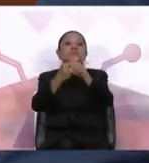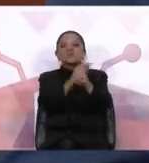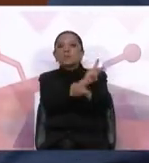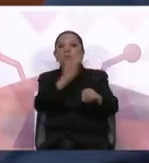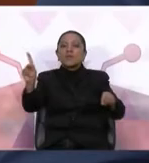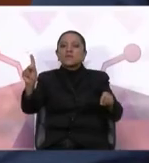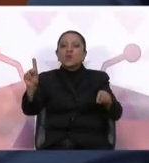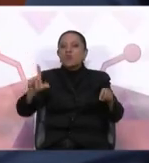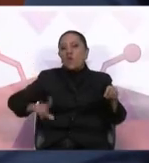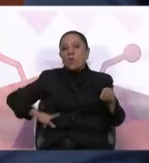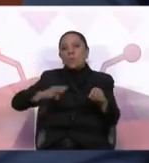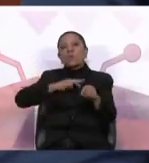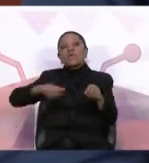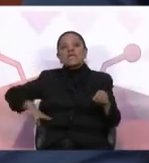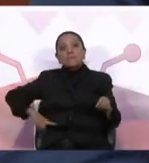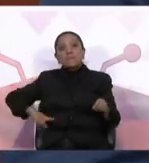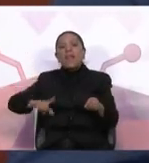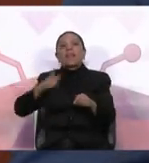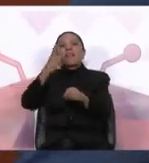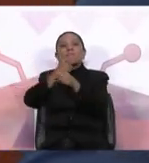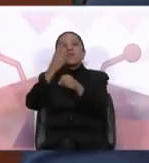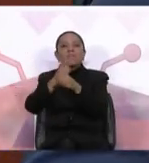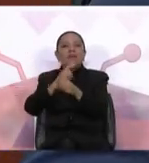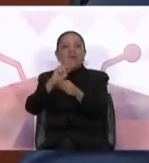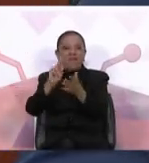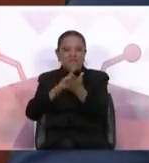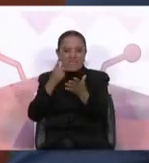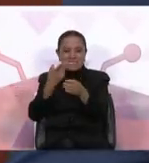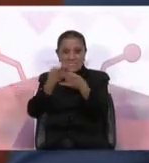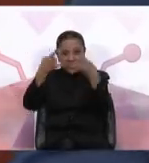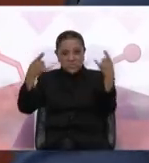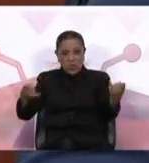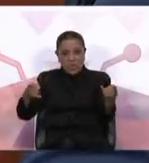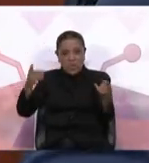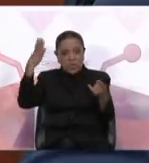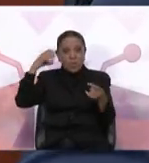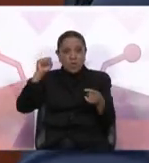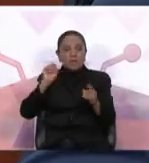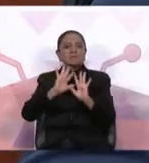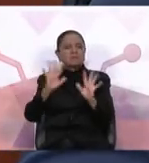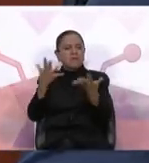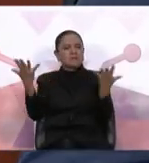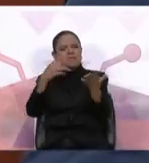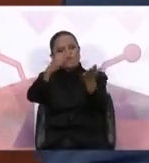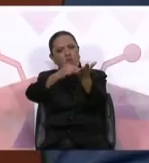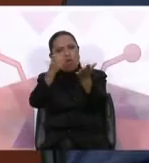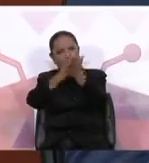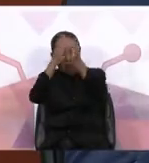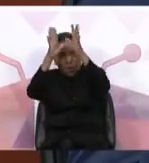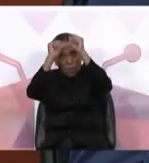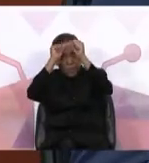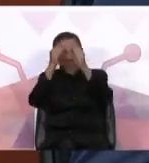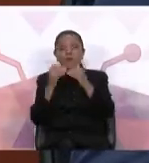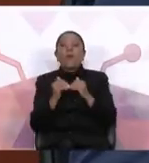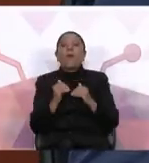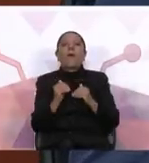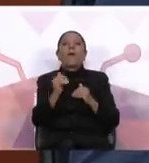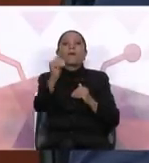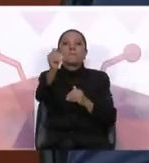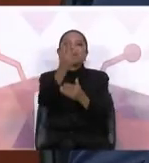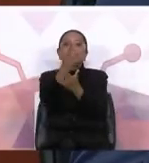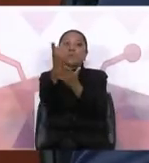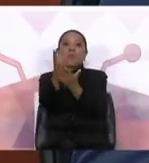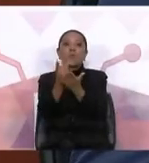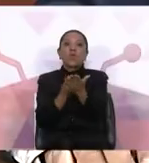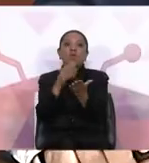por primera vez en la historia de morelos se ha creado un convenio a partir de un programa que se estableció